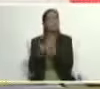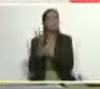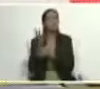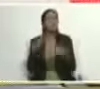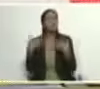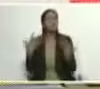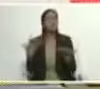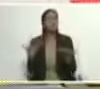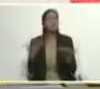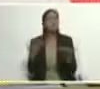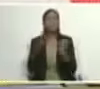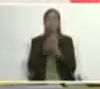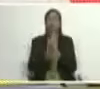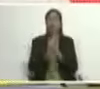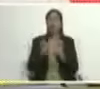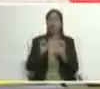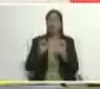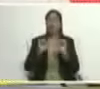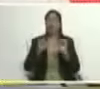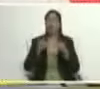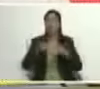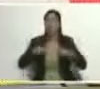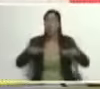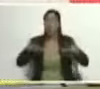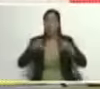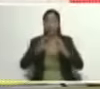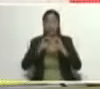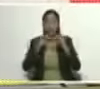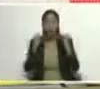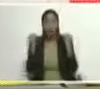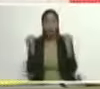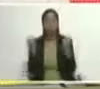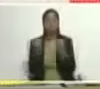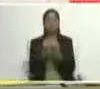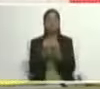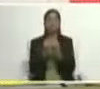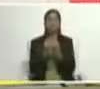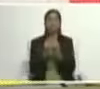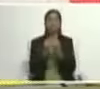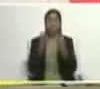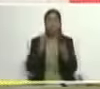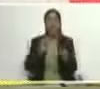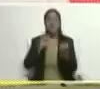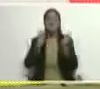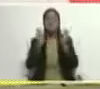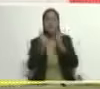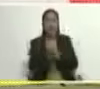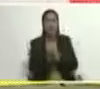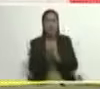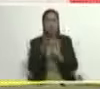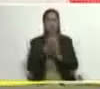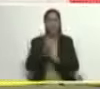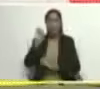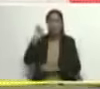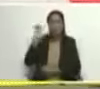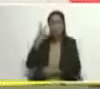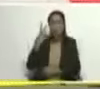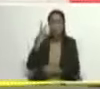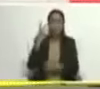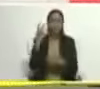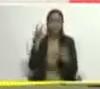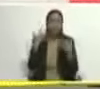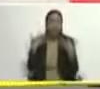una agencia del ALBA para la mitigación de los impactos del cambio climático, de la emergencia climática que